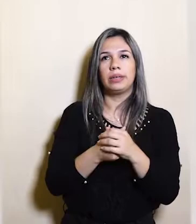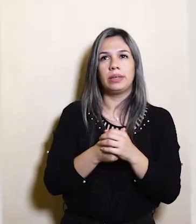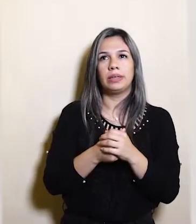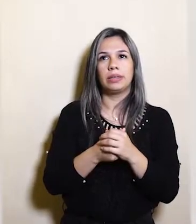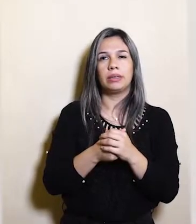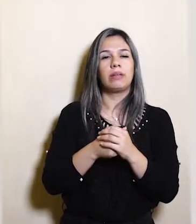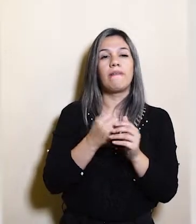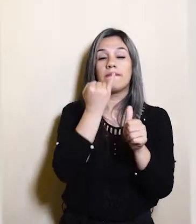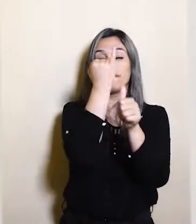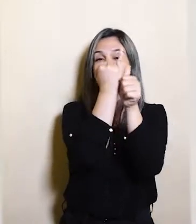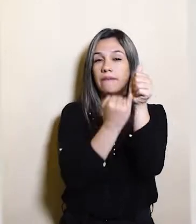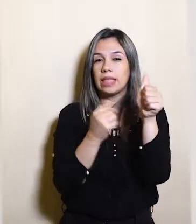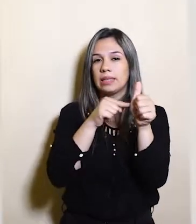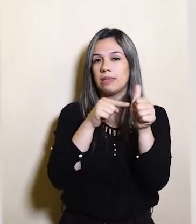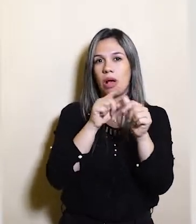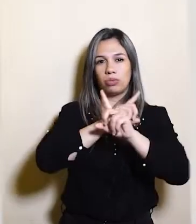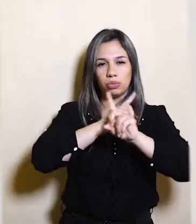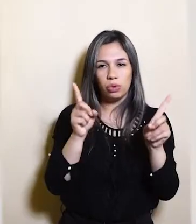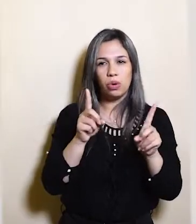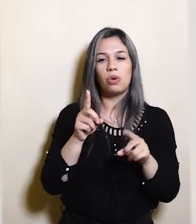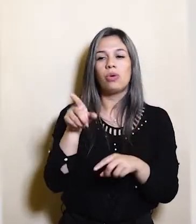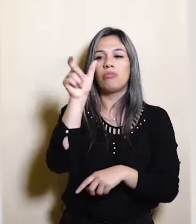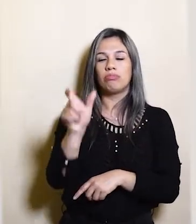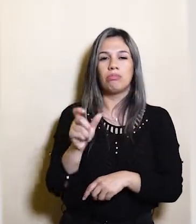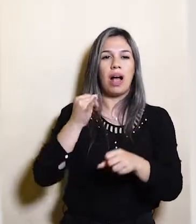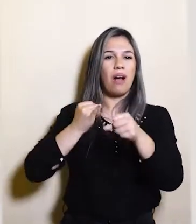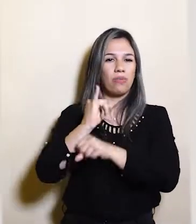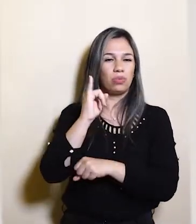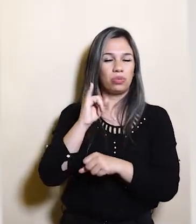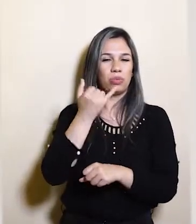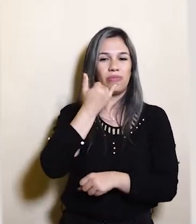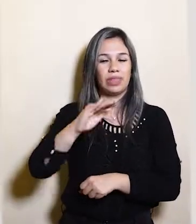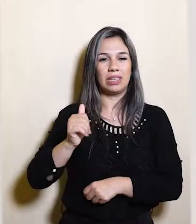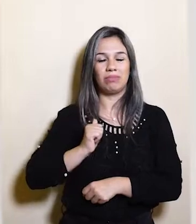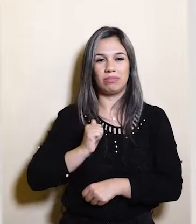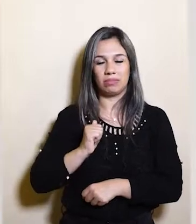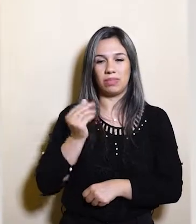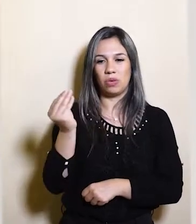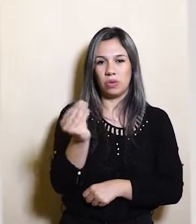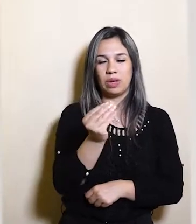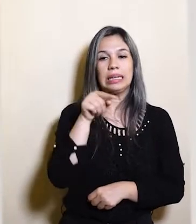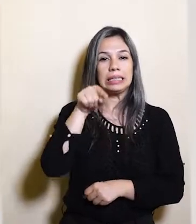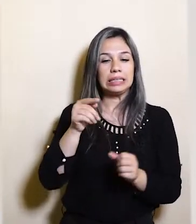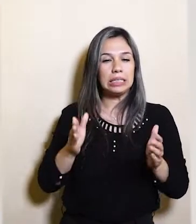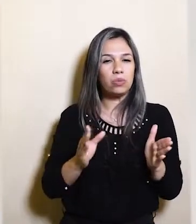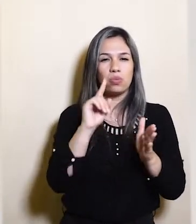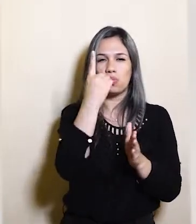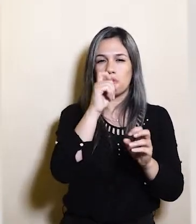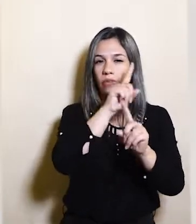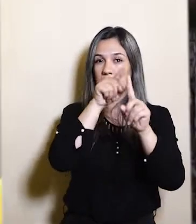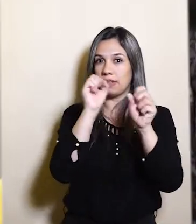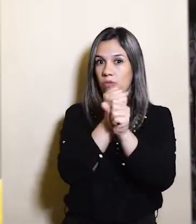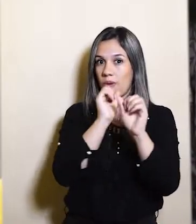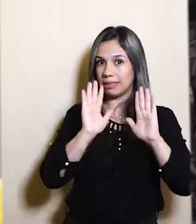con victimizaciones secundarias de manera permanente a las víctimas de abusos, y entonces con esta ruta única lograríamos esto, ¿no? Así